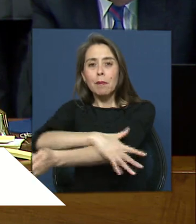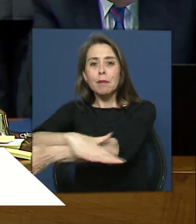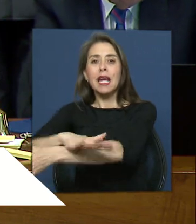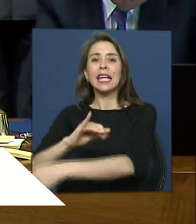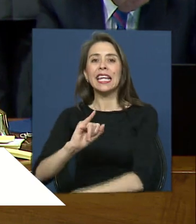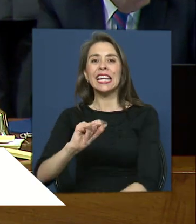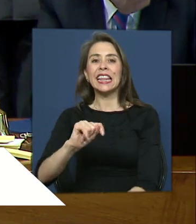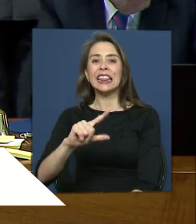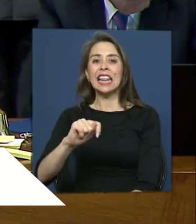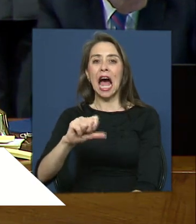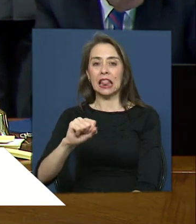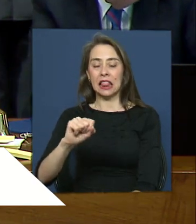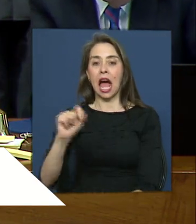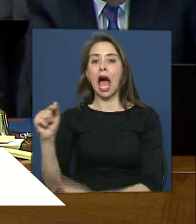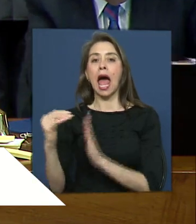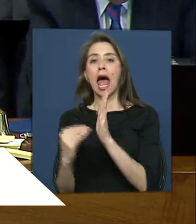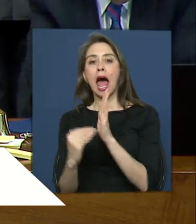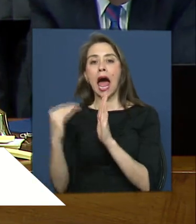votación.